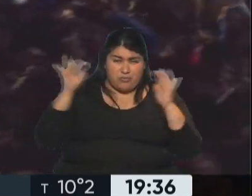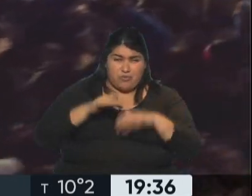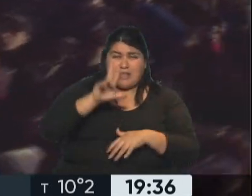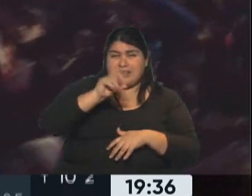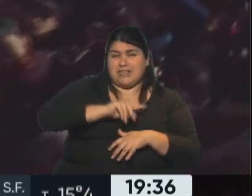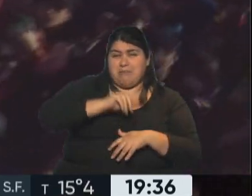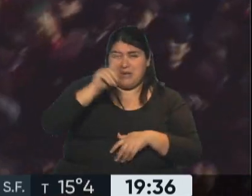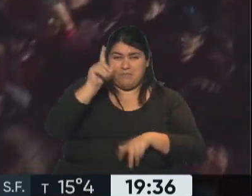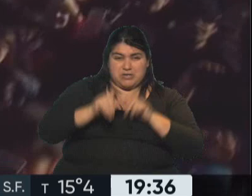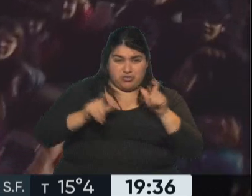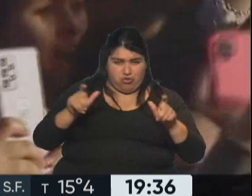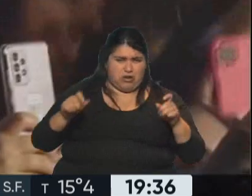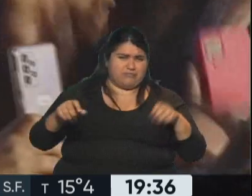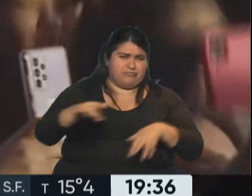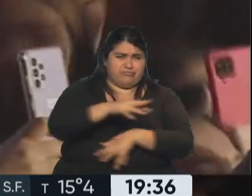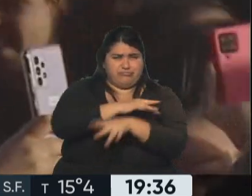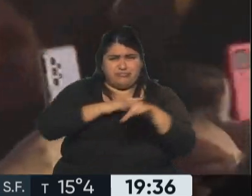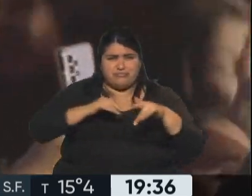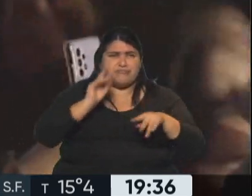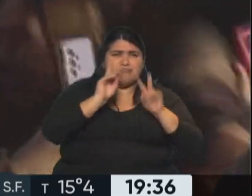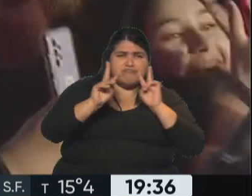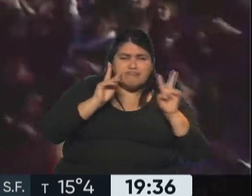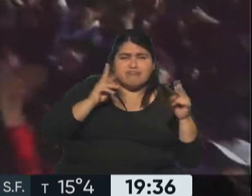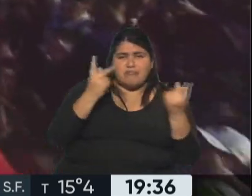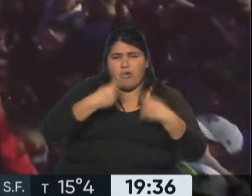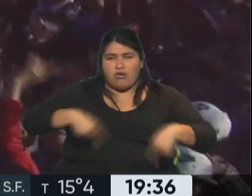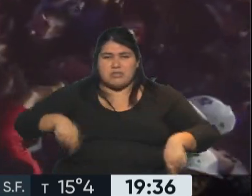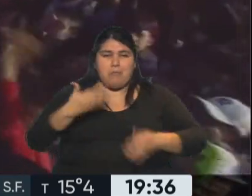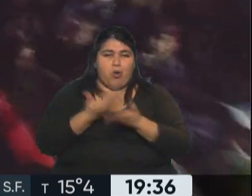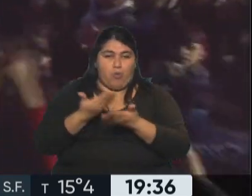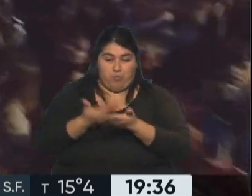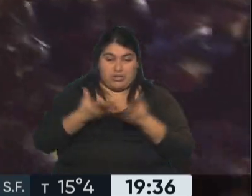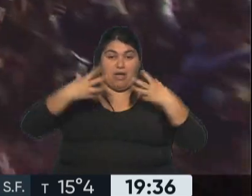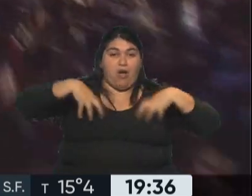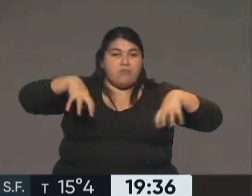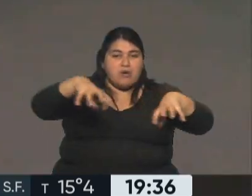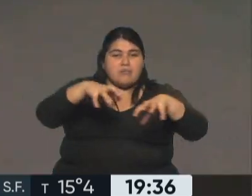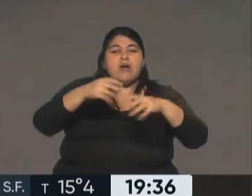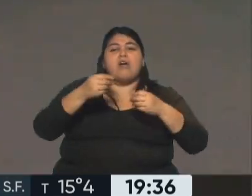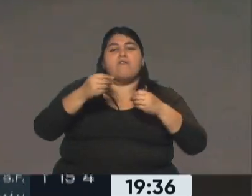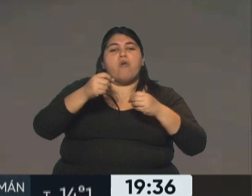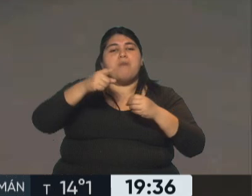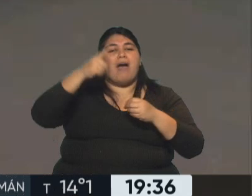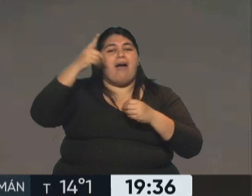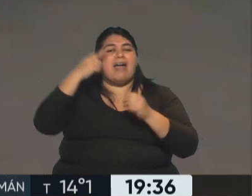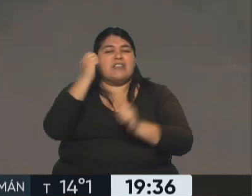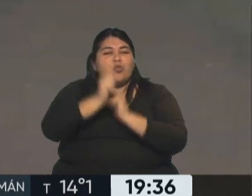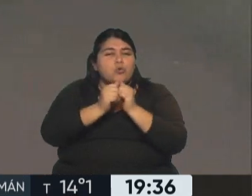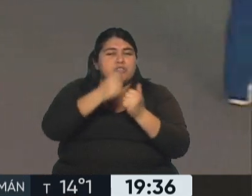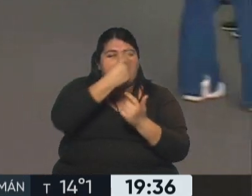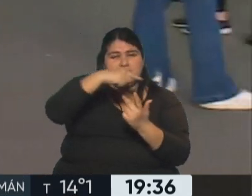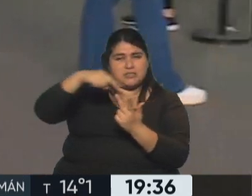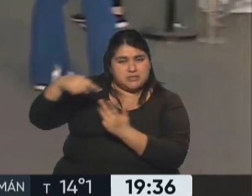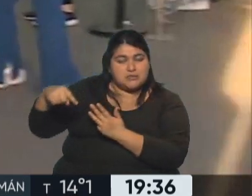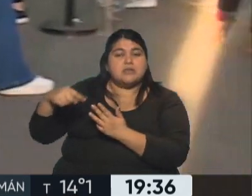personas circulando por aquí viendo todas las propuestas que tiene esta feria de industrias culturales de industrias creativas que convoca